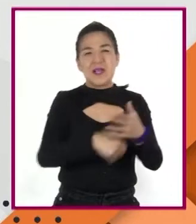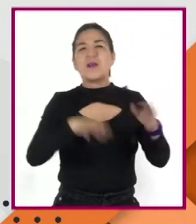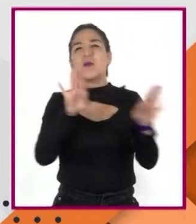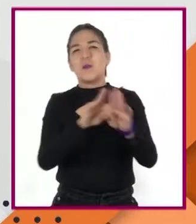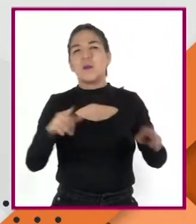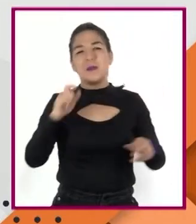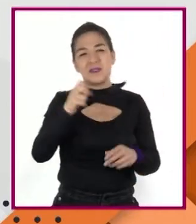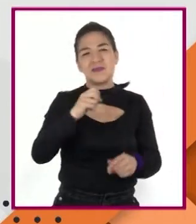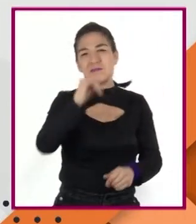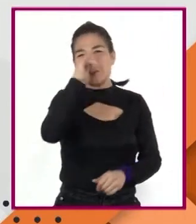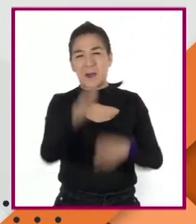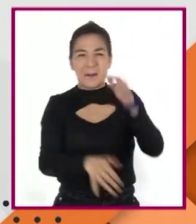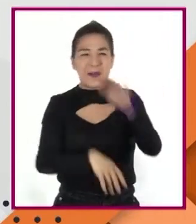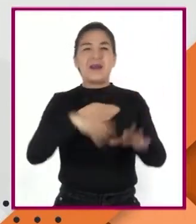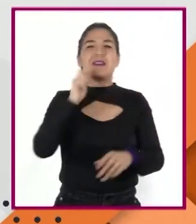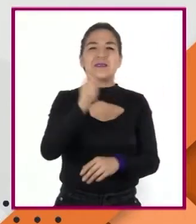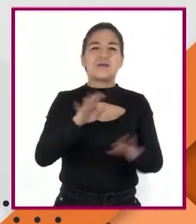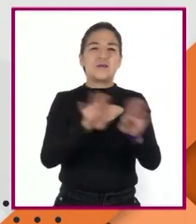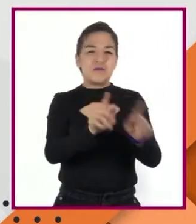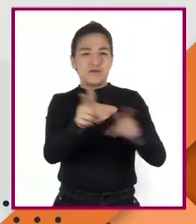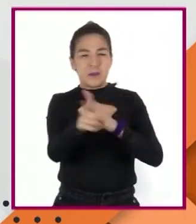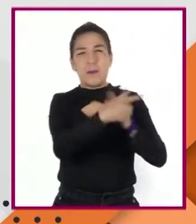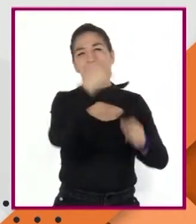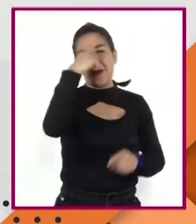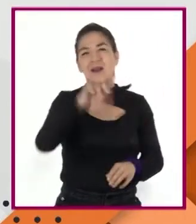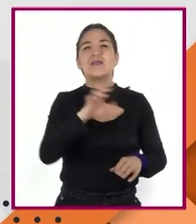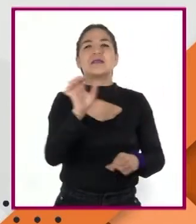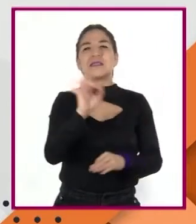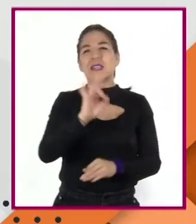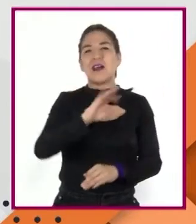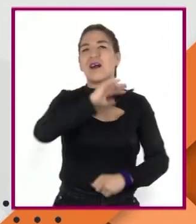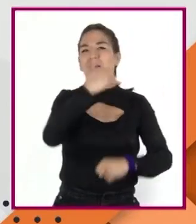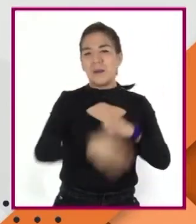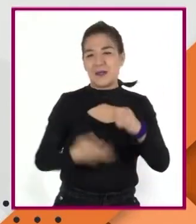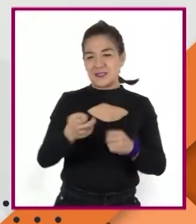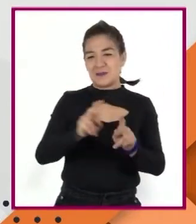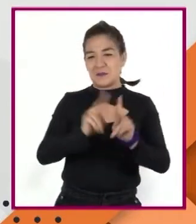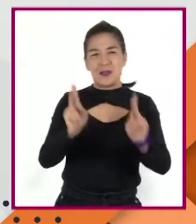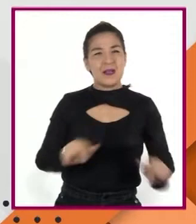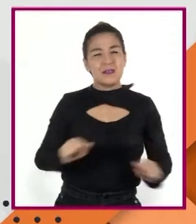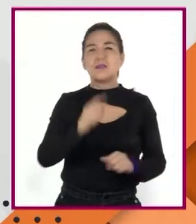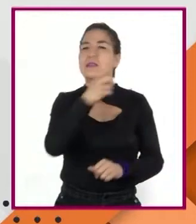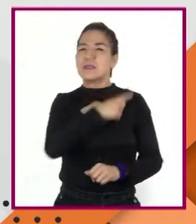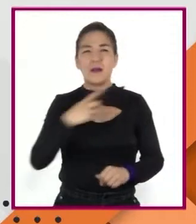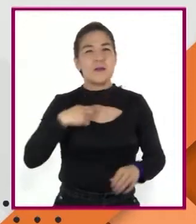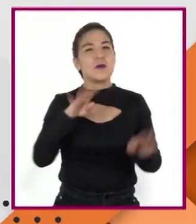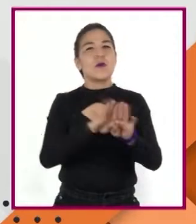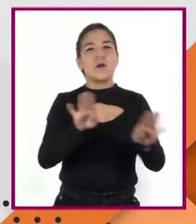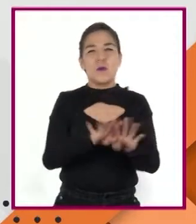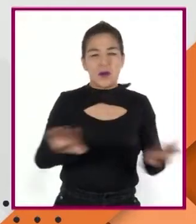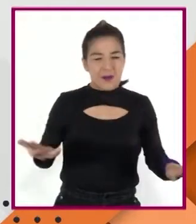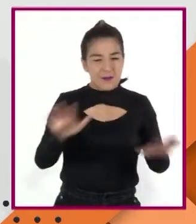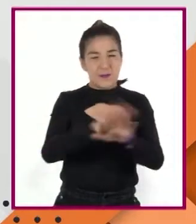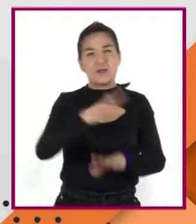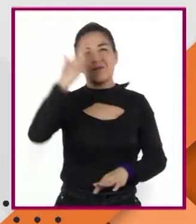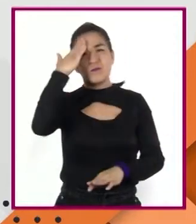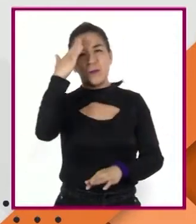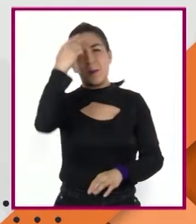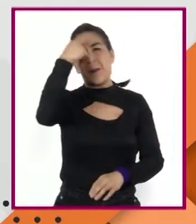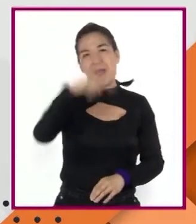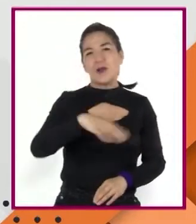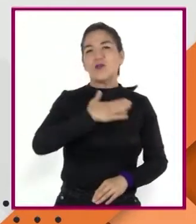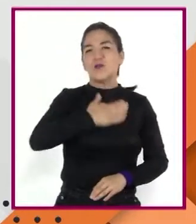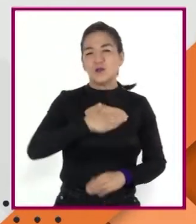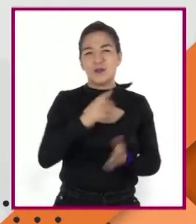otros quebrantamientos de la paz, y lograr por medios pacíficos y de conformidad con los principios de la justicia y